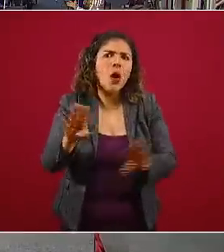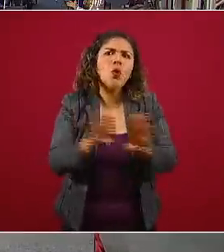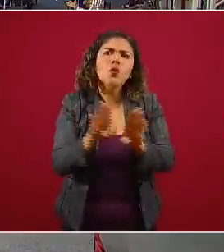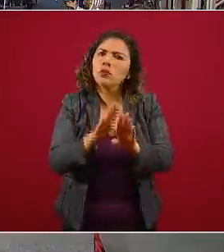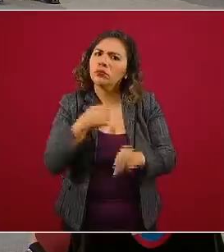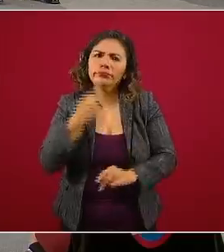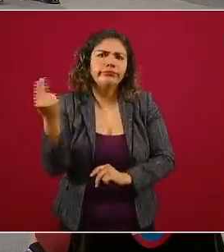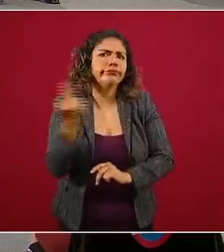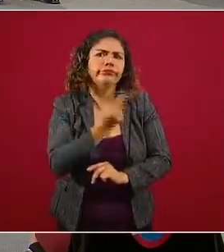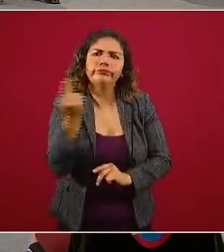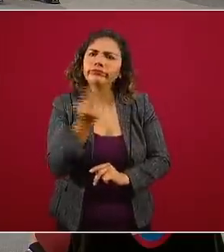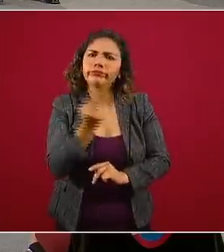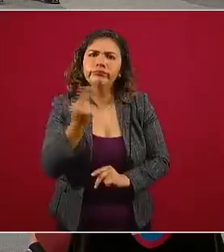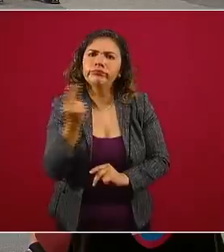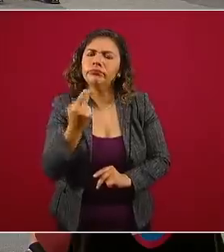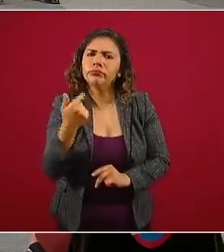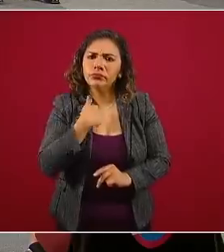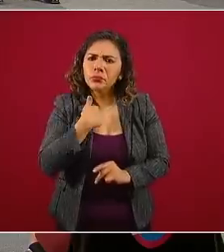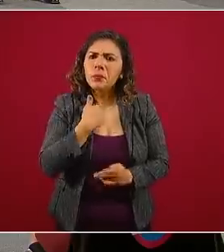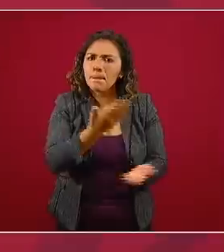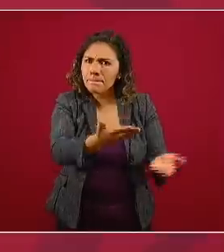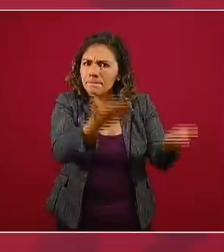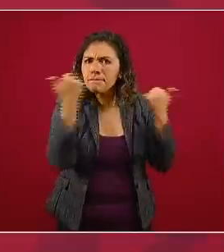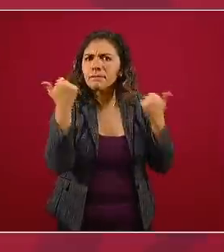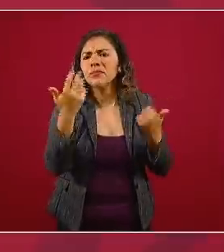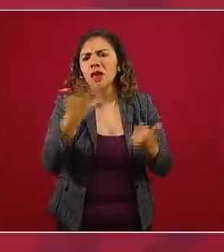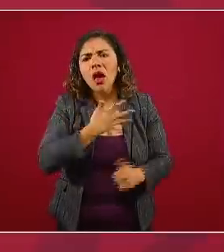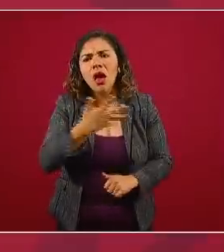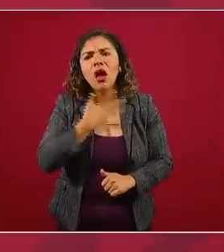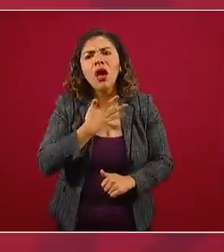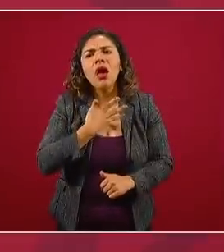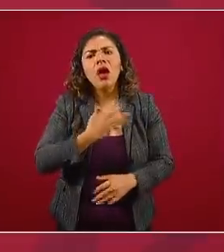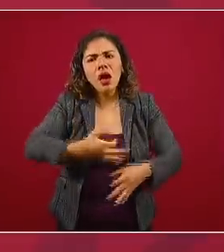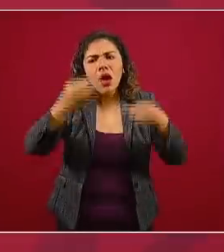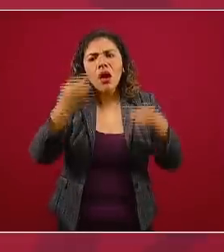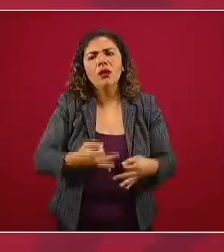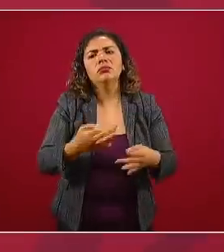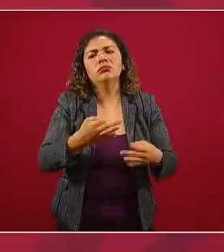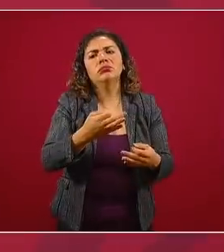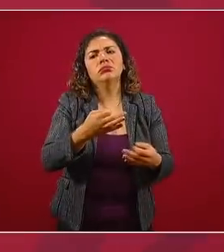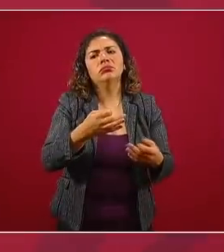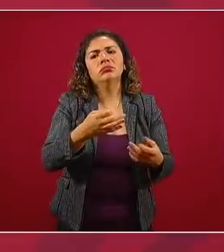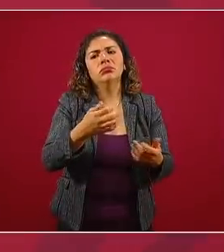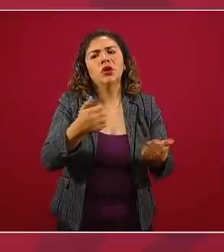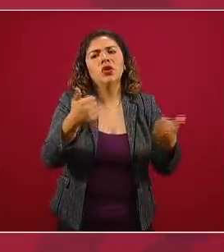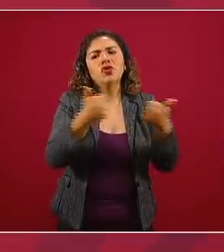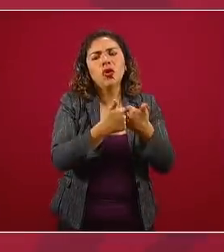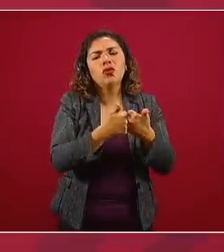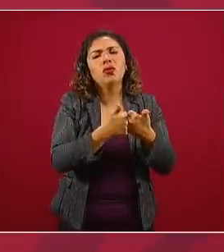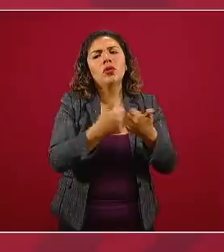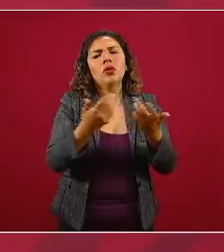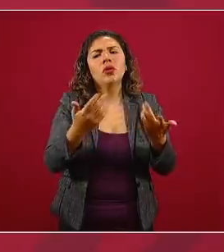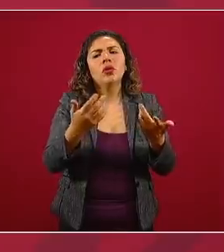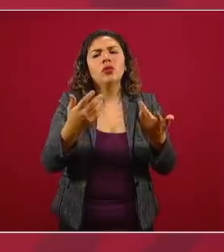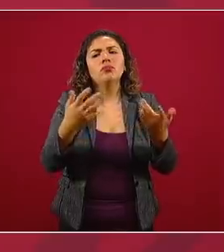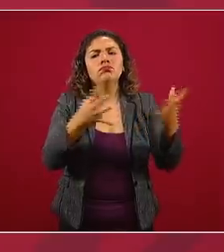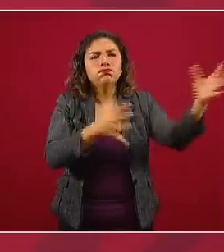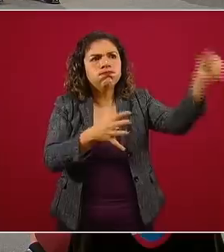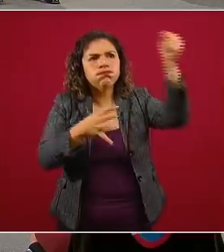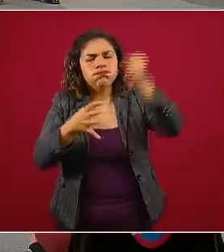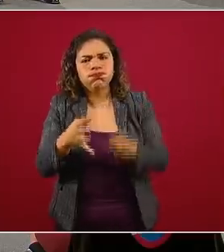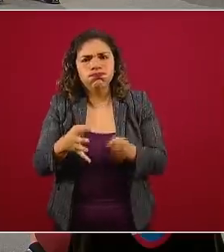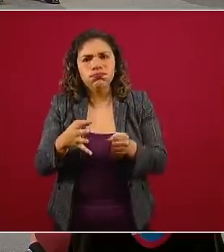también que haya y extradiciones o sea